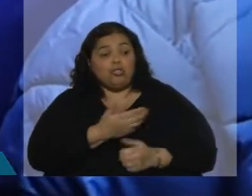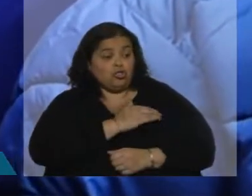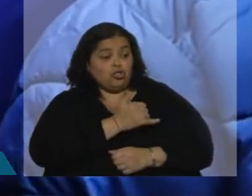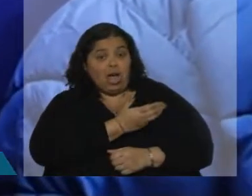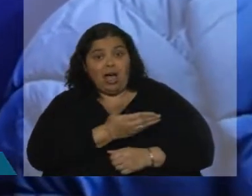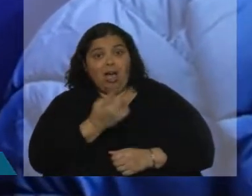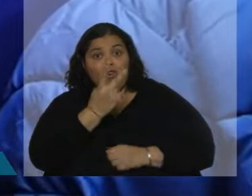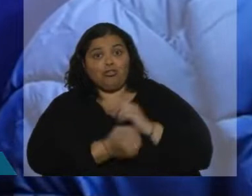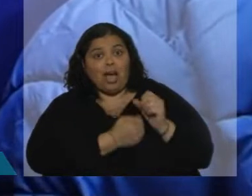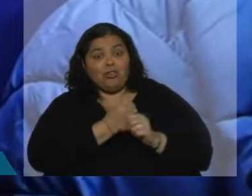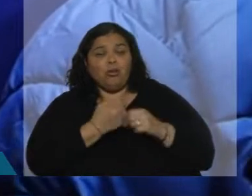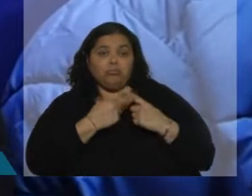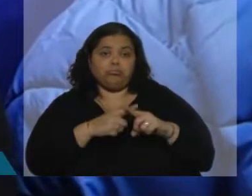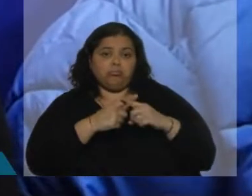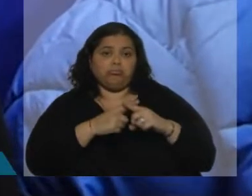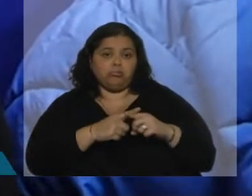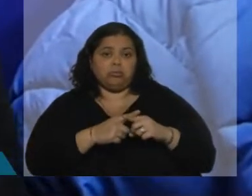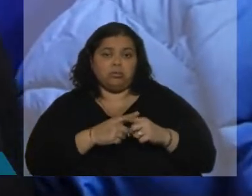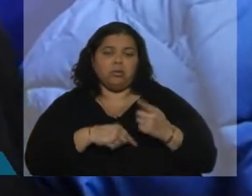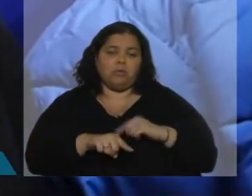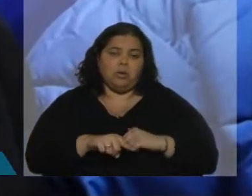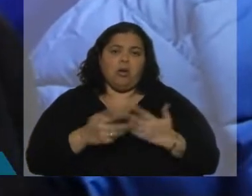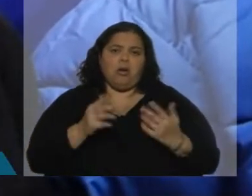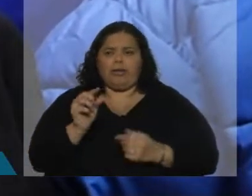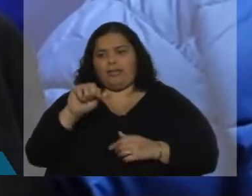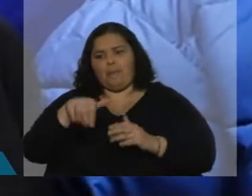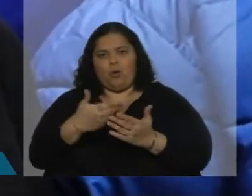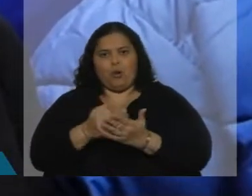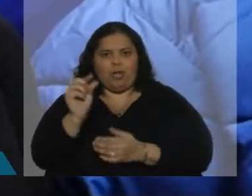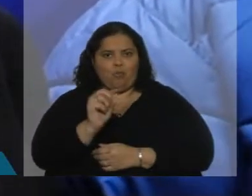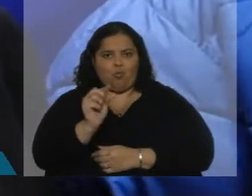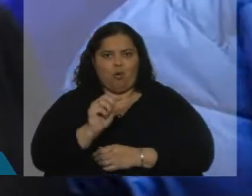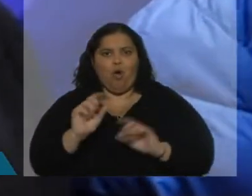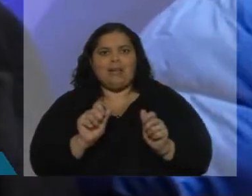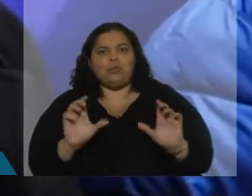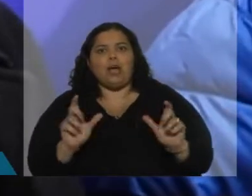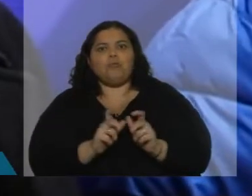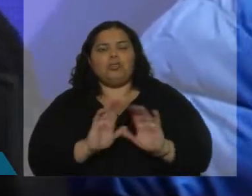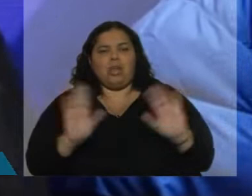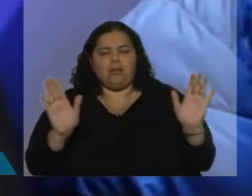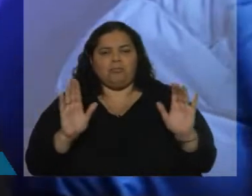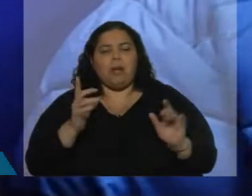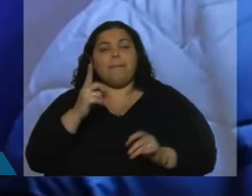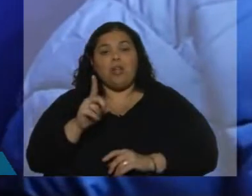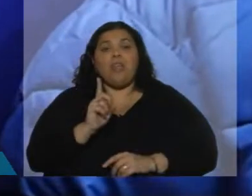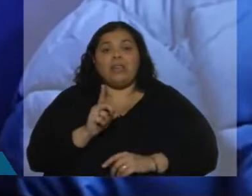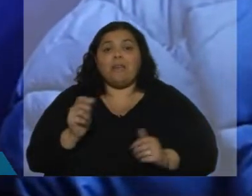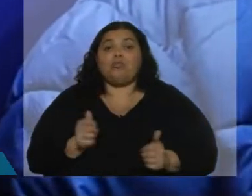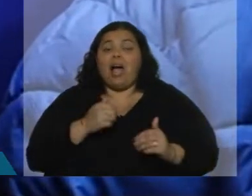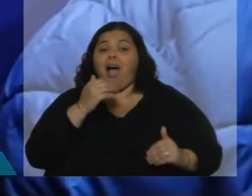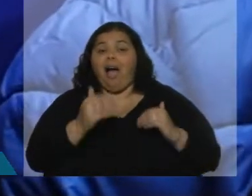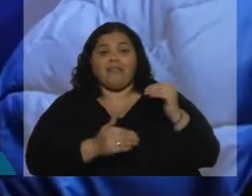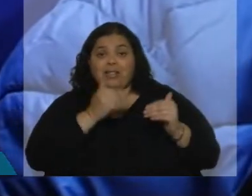esto me parece que es poco como propuesta solamente forma una comisión podríamos haber avanzado quizás